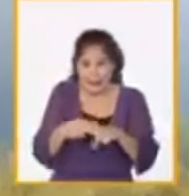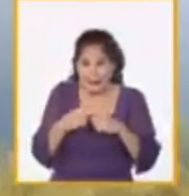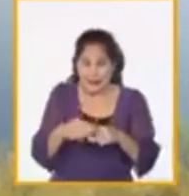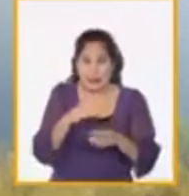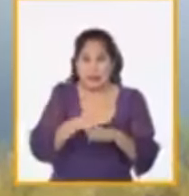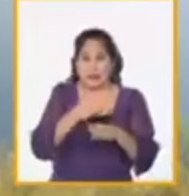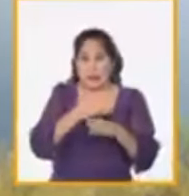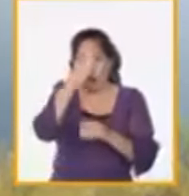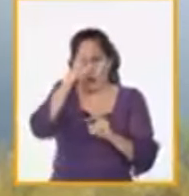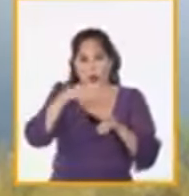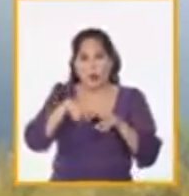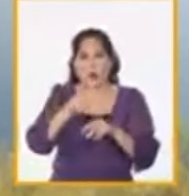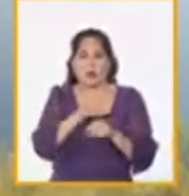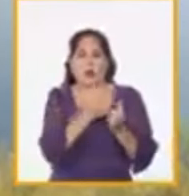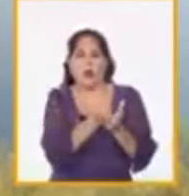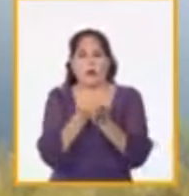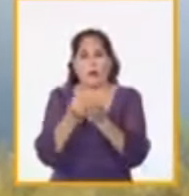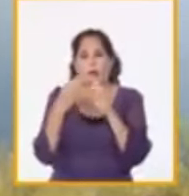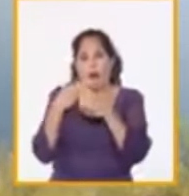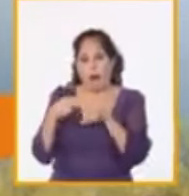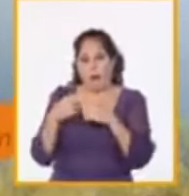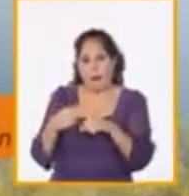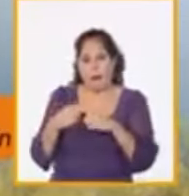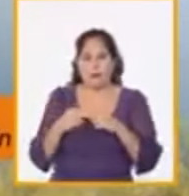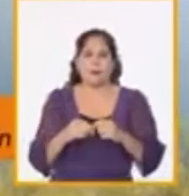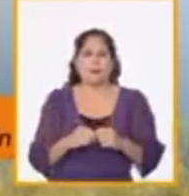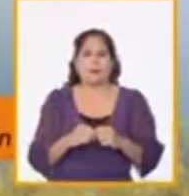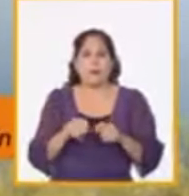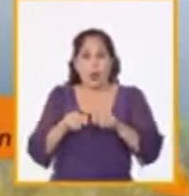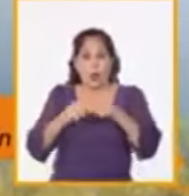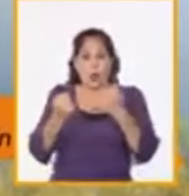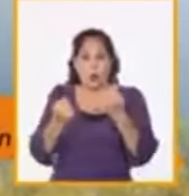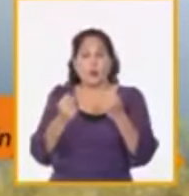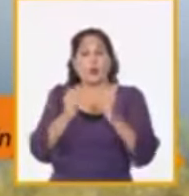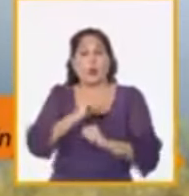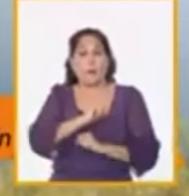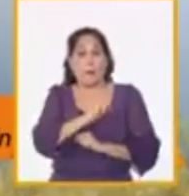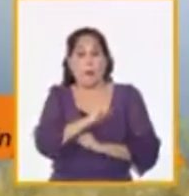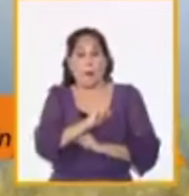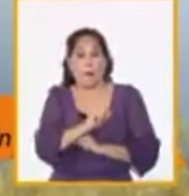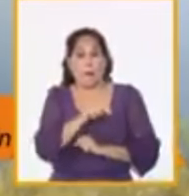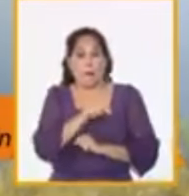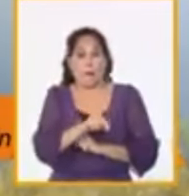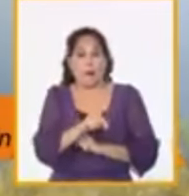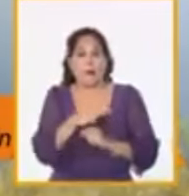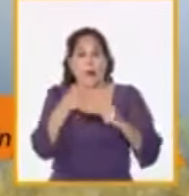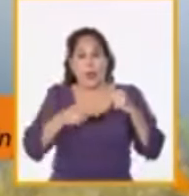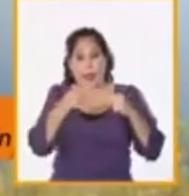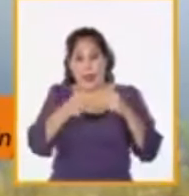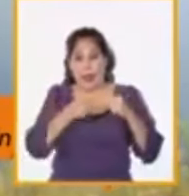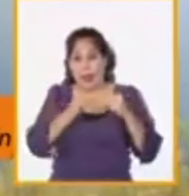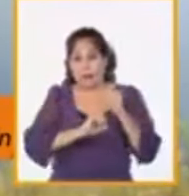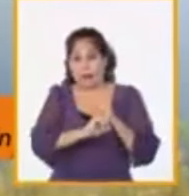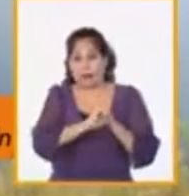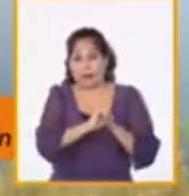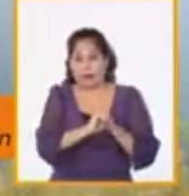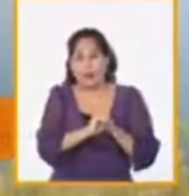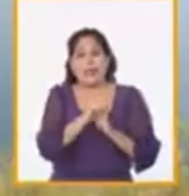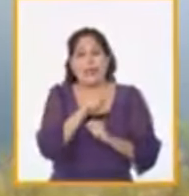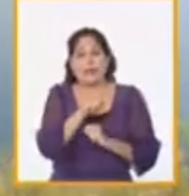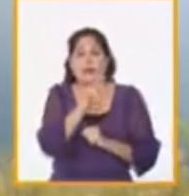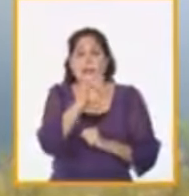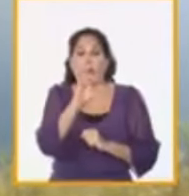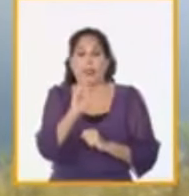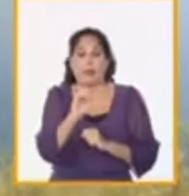Holguín. Y Coyubín, con rotura en el equipo de bombeo, en el eje, en el cual nos suministra 180 litros